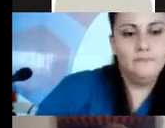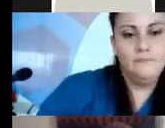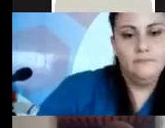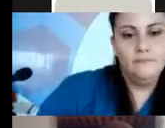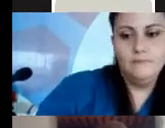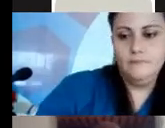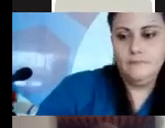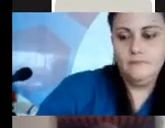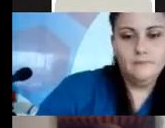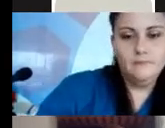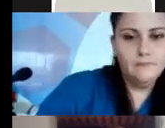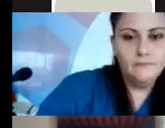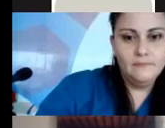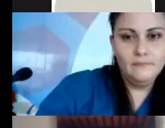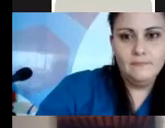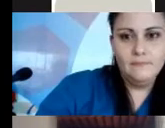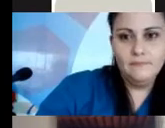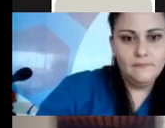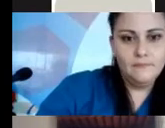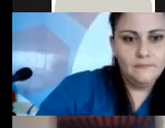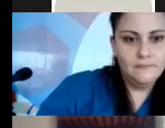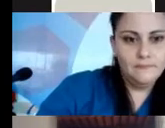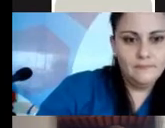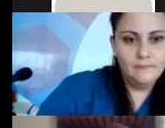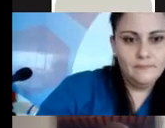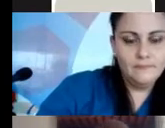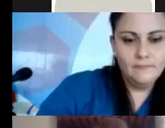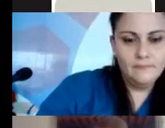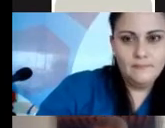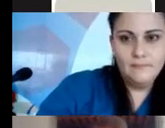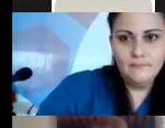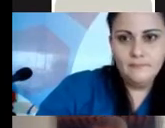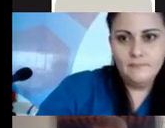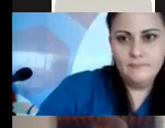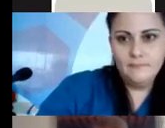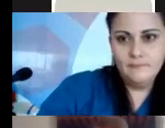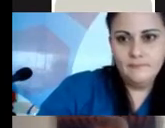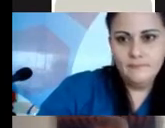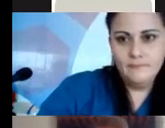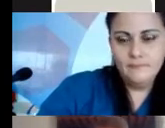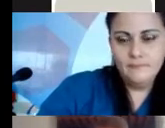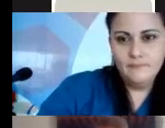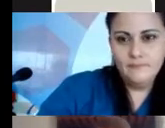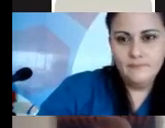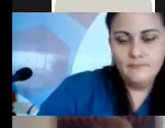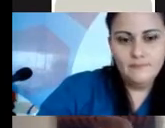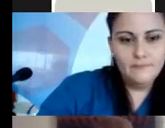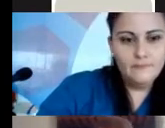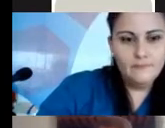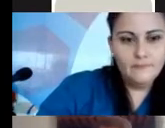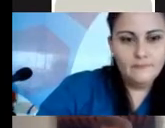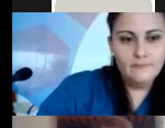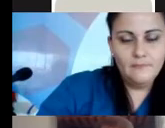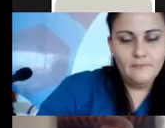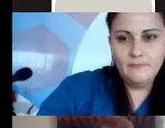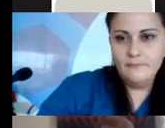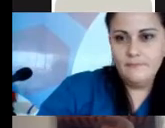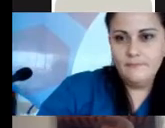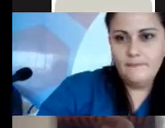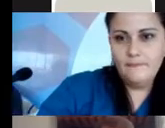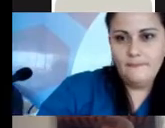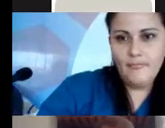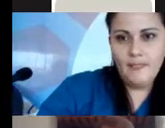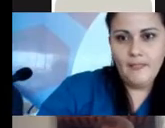deformidad, lo van a ver en diapositivas que a continuación empezará a comentar María